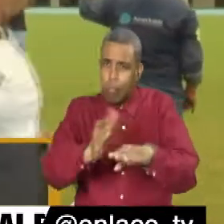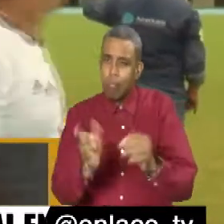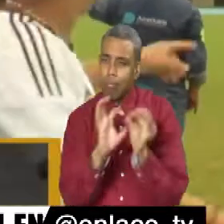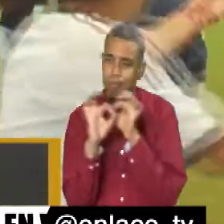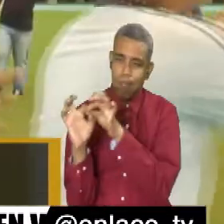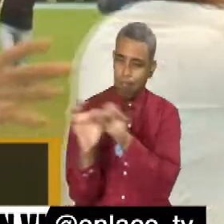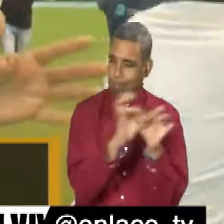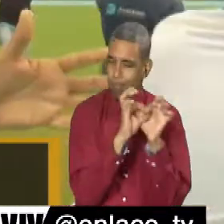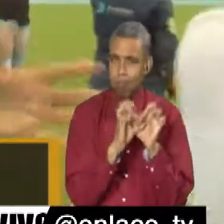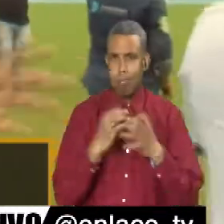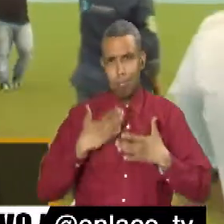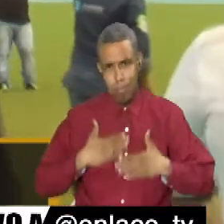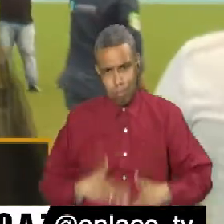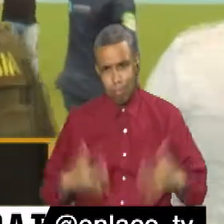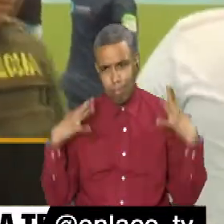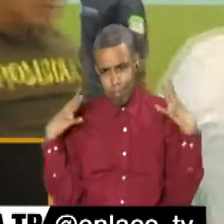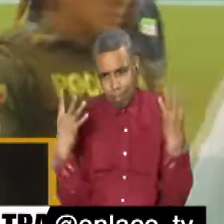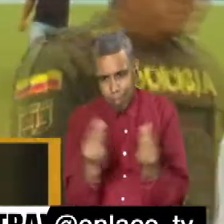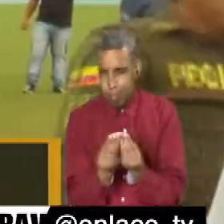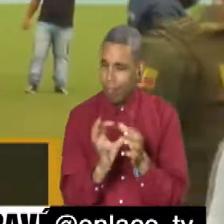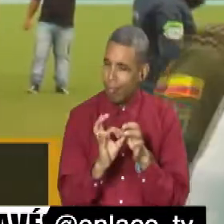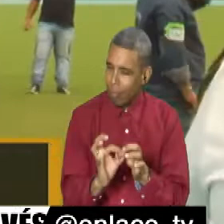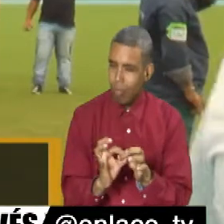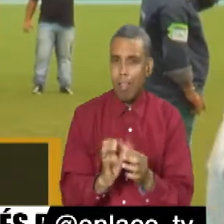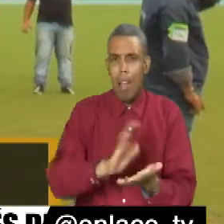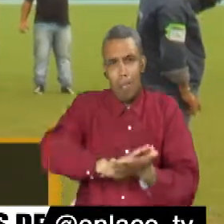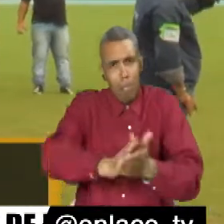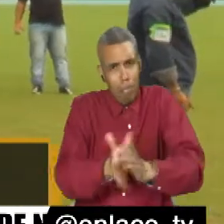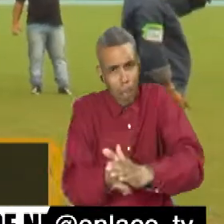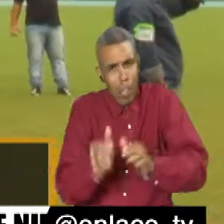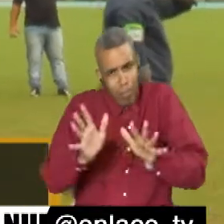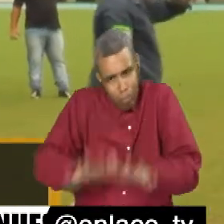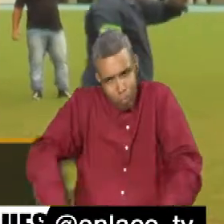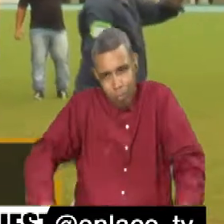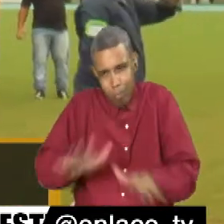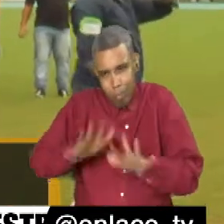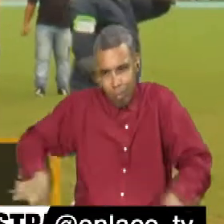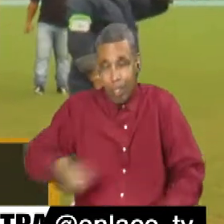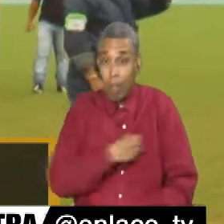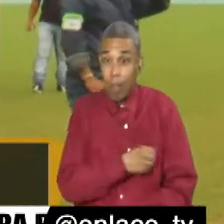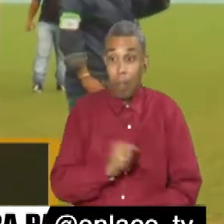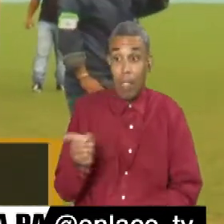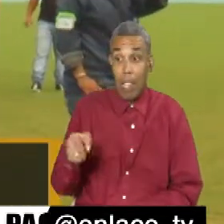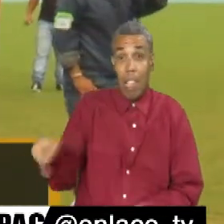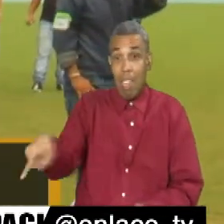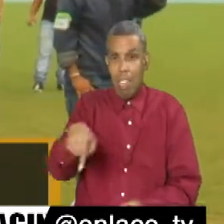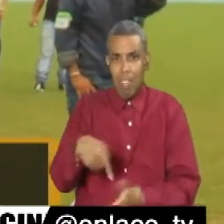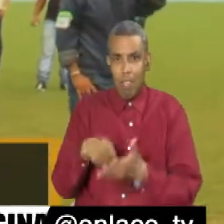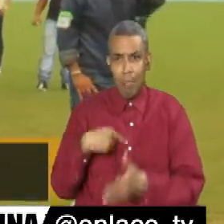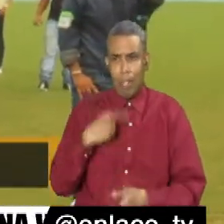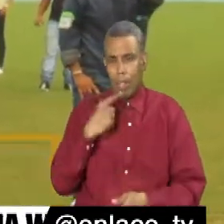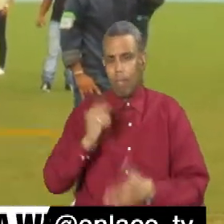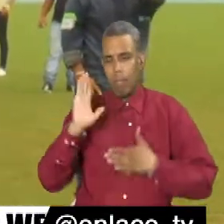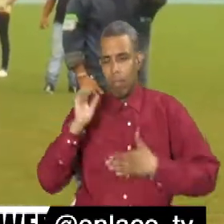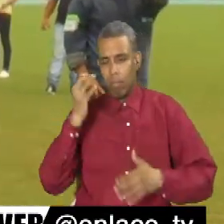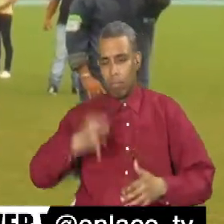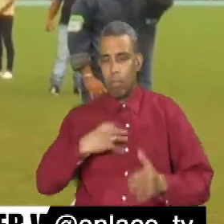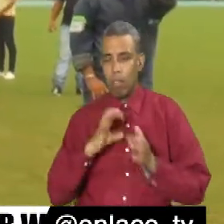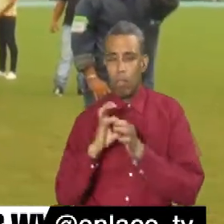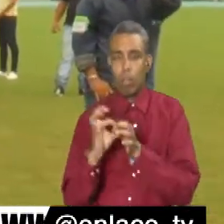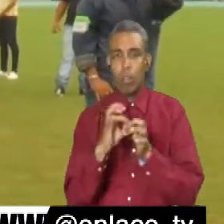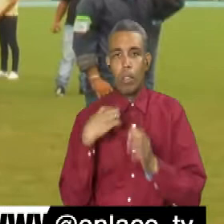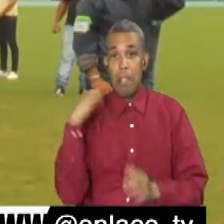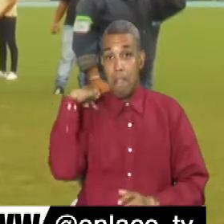a la armonía entre todas las barras que tienen asiento en Barranca Bermeja. Ellos se han comprometido a hacerlo. Con la cámara de Marlon Caro, un informe de Pedro